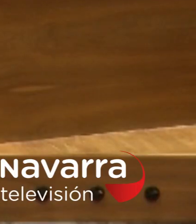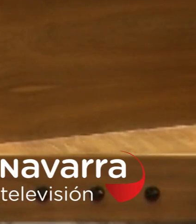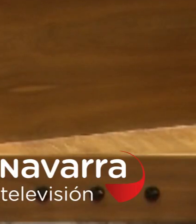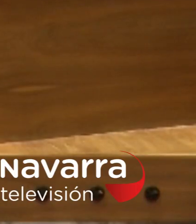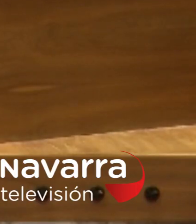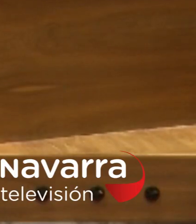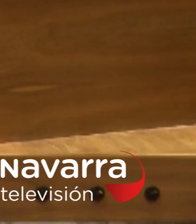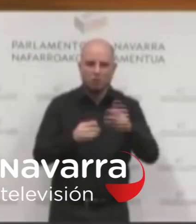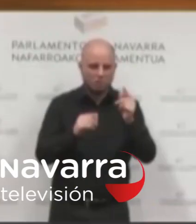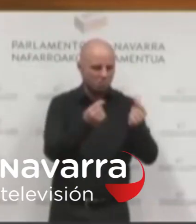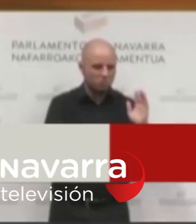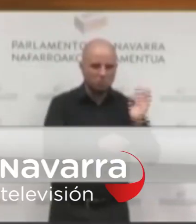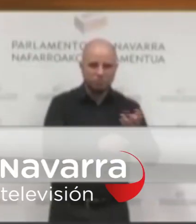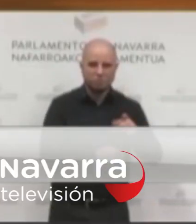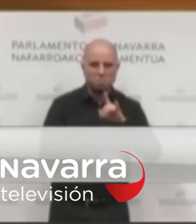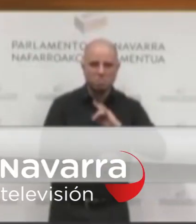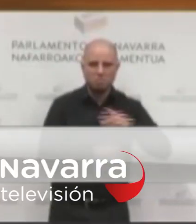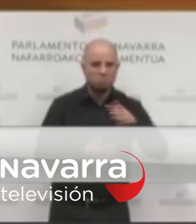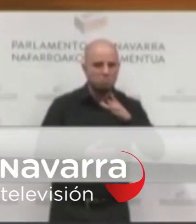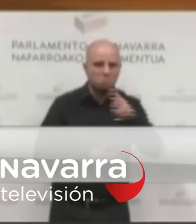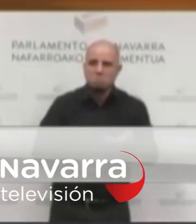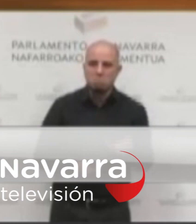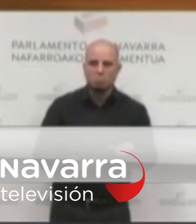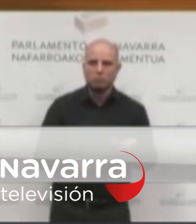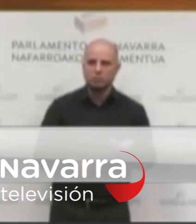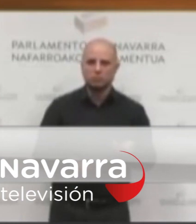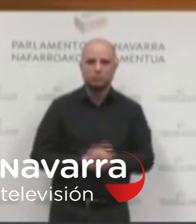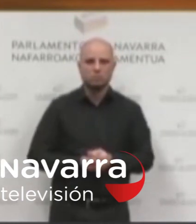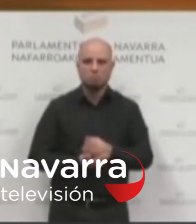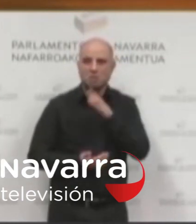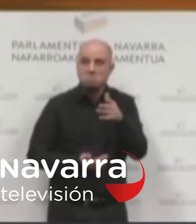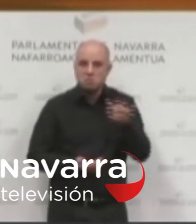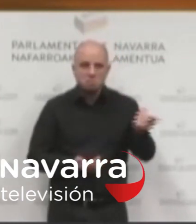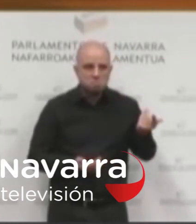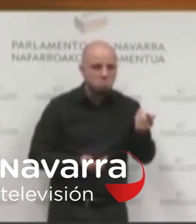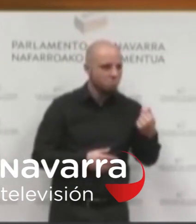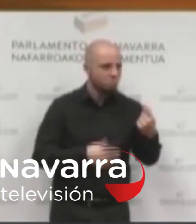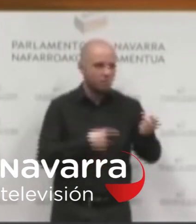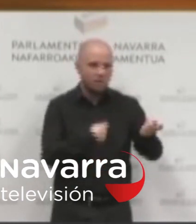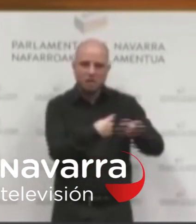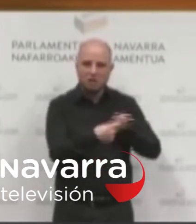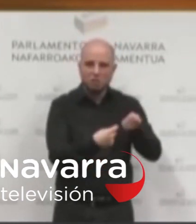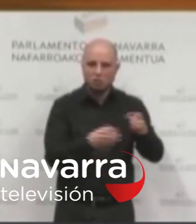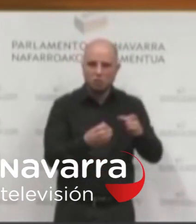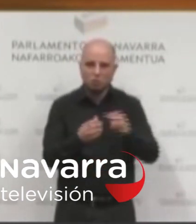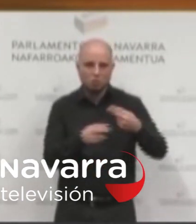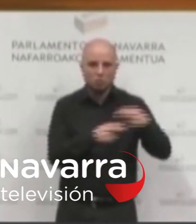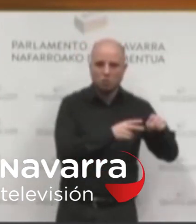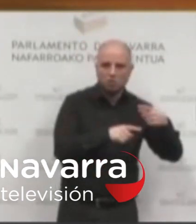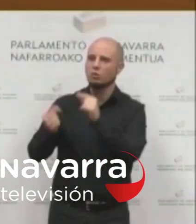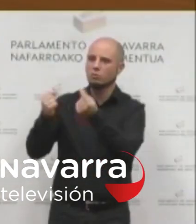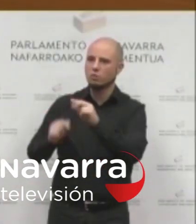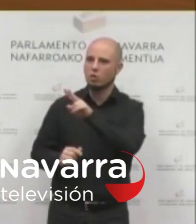crónica de una muerte anunciada. ¿Por qué son malos? ¿Porque se han conseguido tras una negociación entre diferentes que ha dado como resultado algo bueno para la